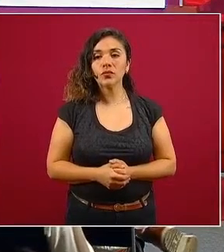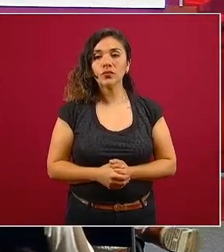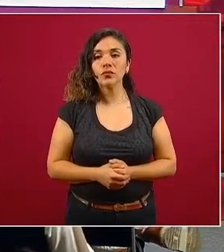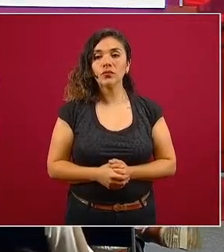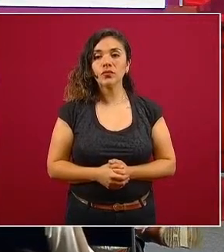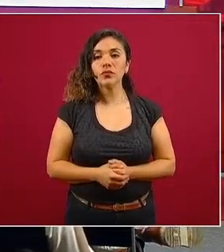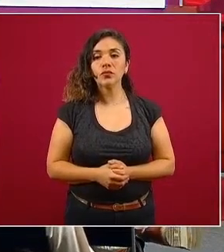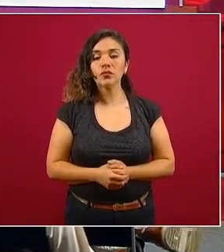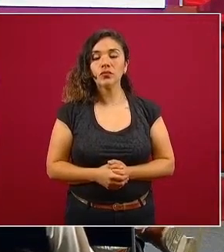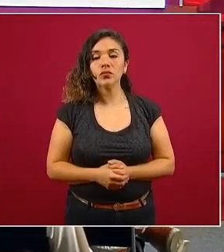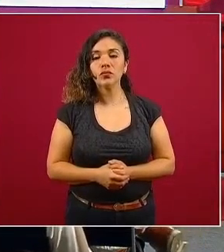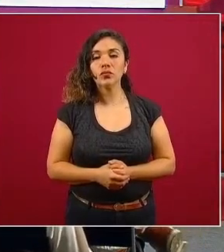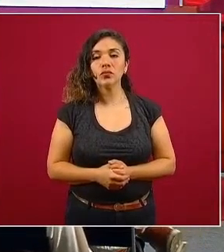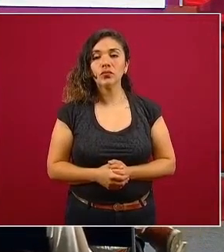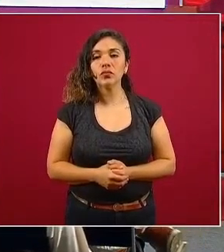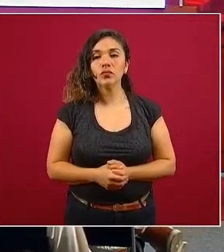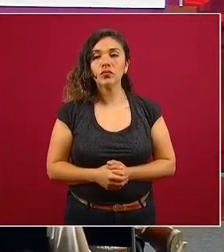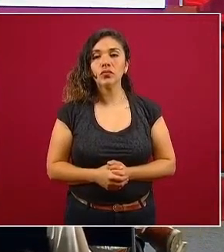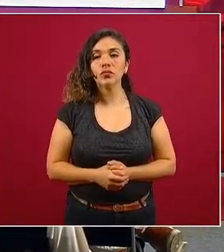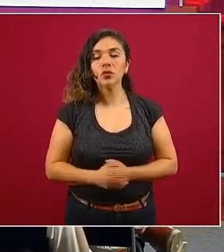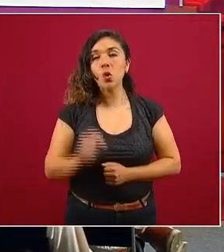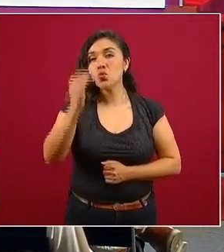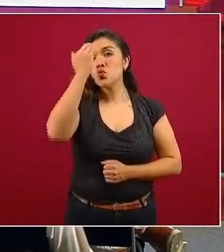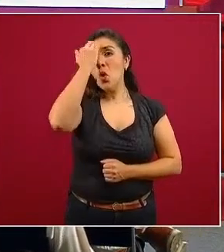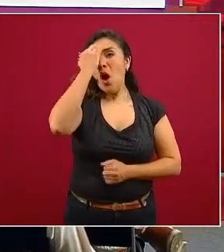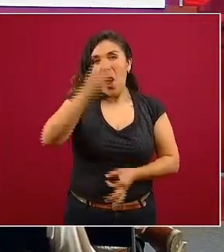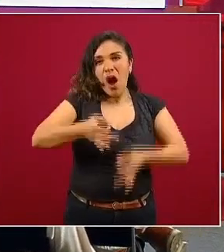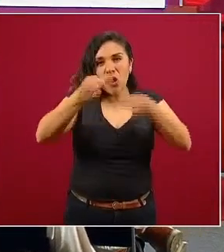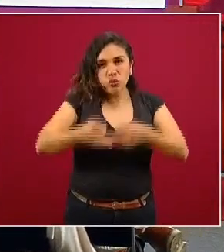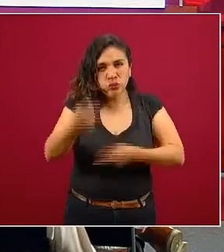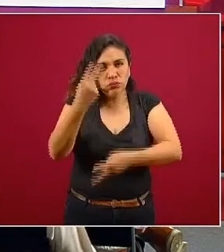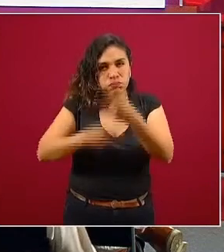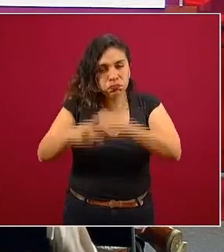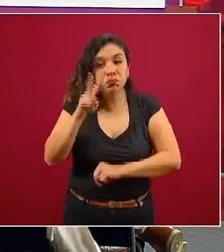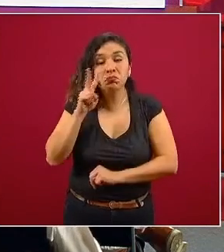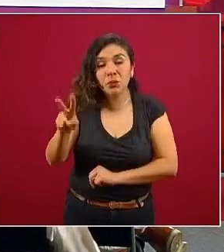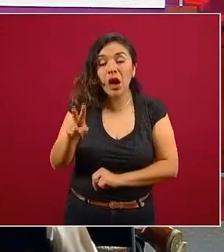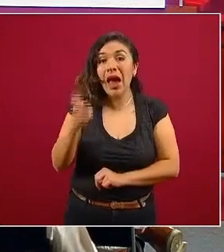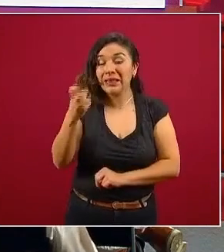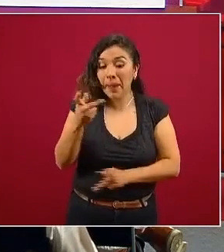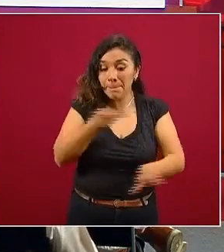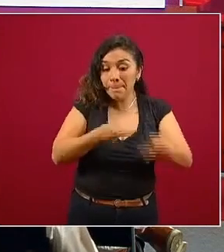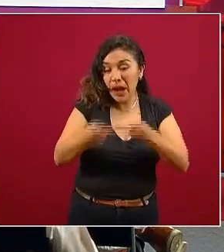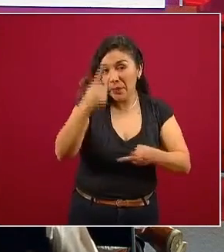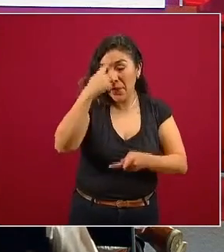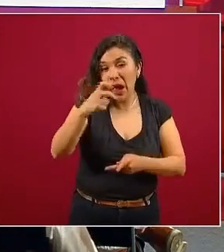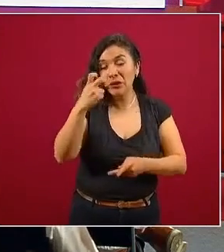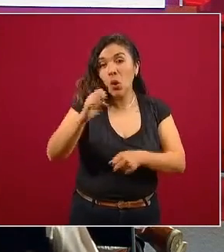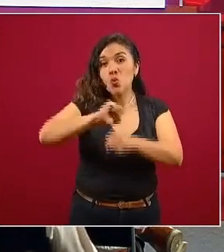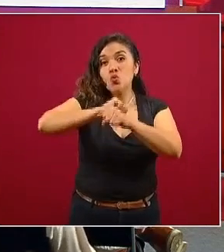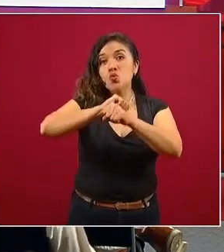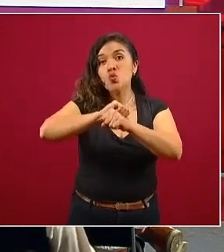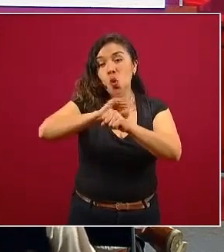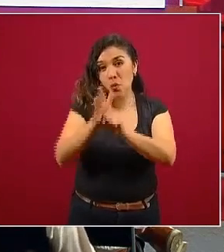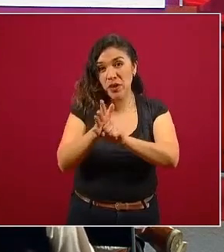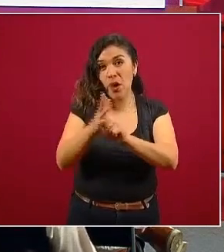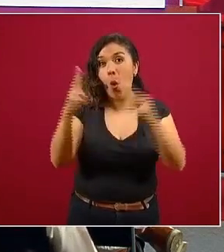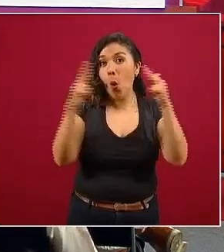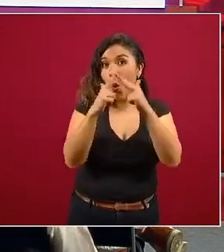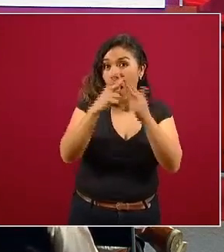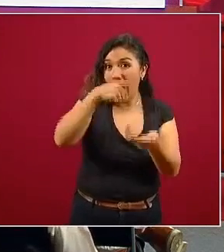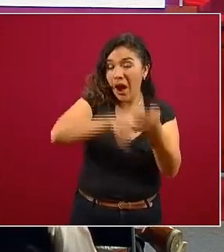¿Cómo están las ganancias de conocimiento? El plan de acción para COVID en el hogar tiene